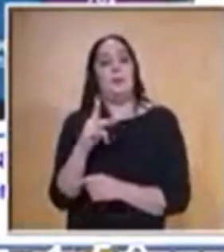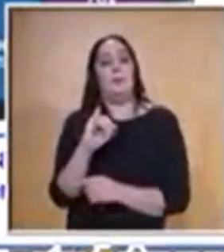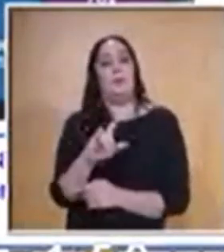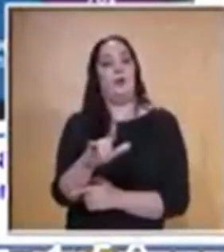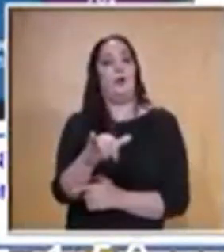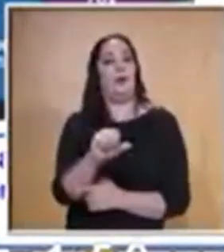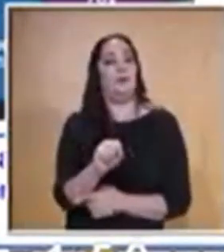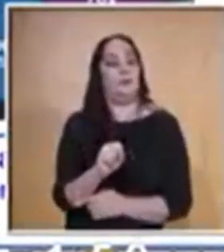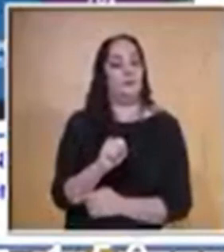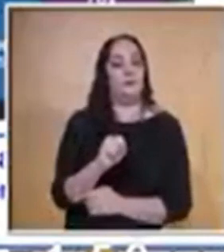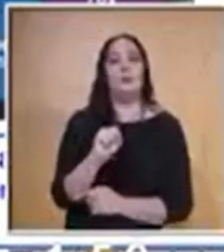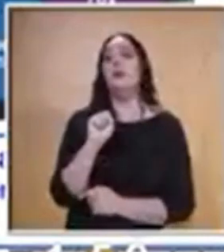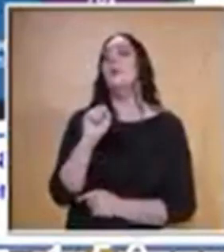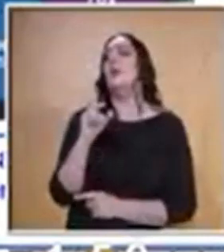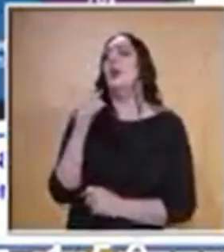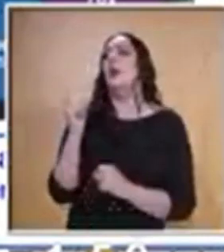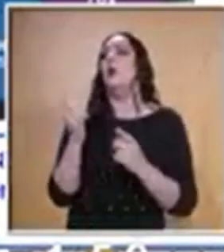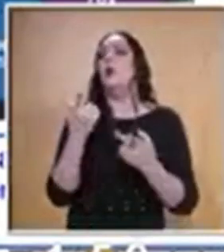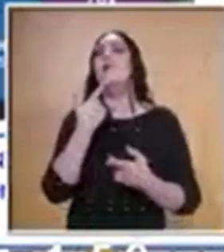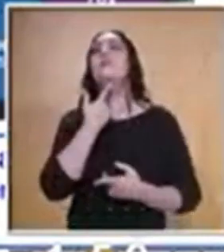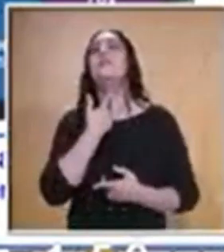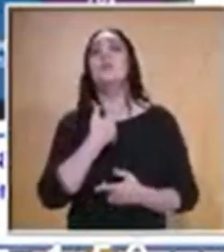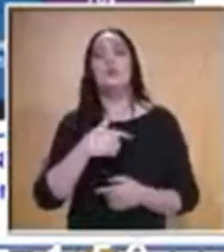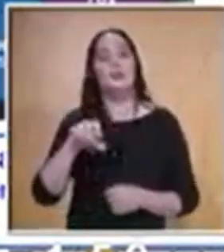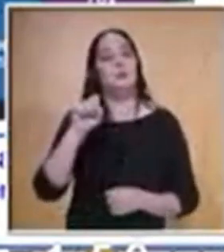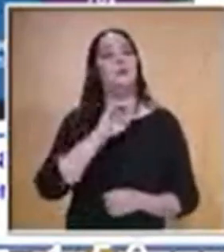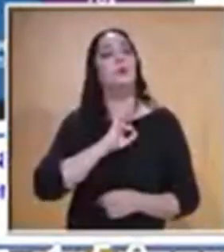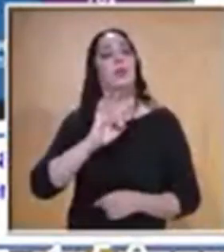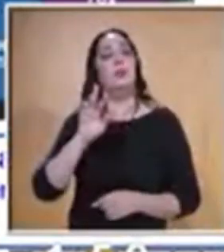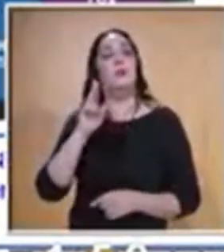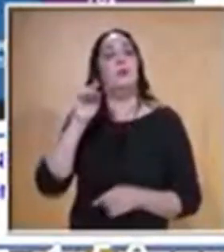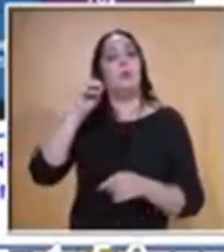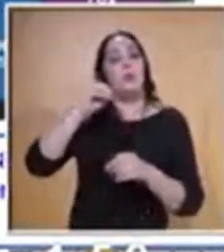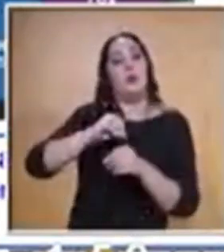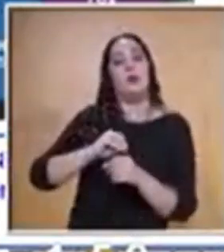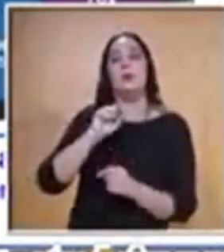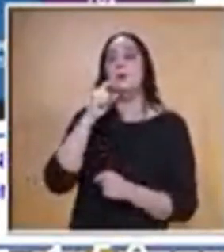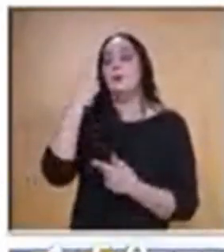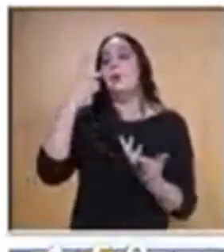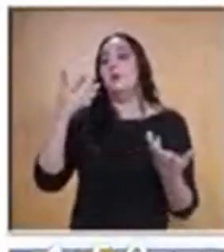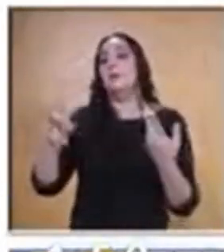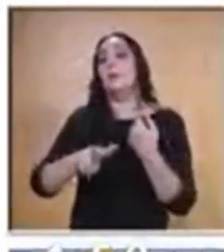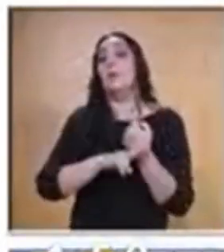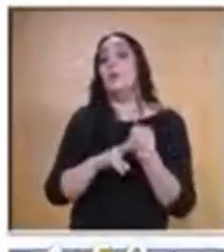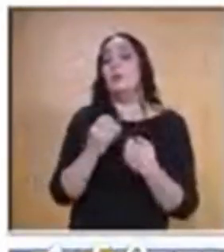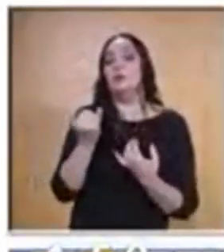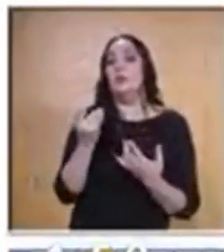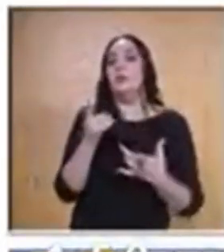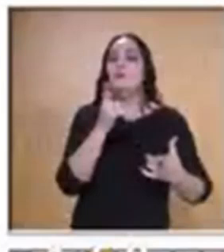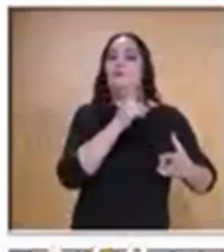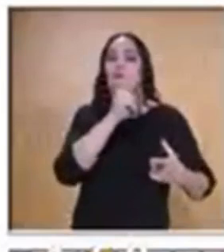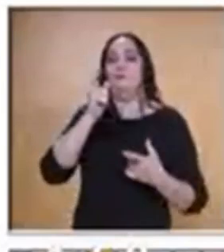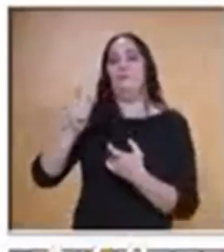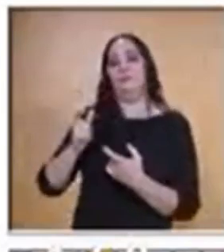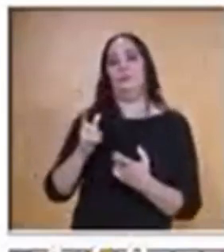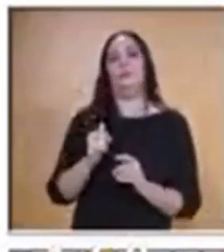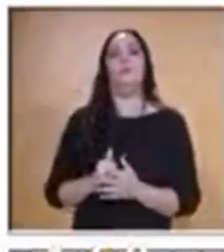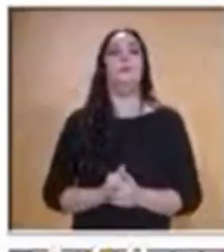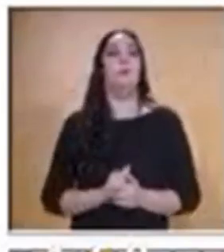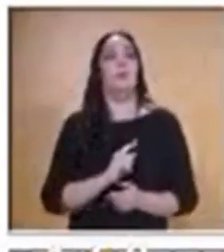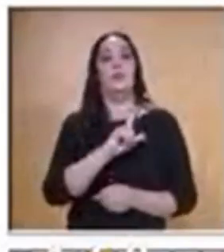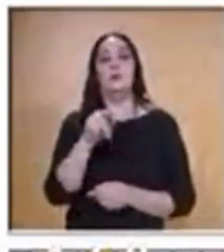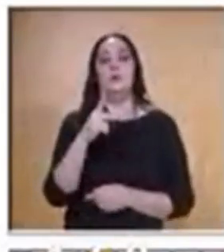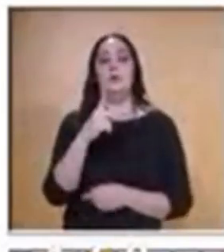de algunas gasolinas en la industria del vidrio y fabricación de armas. Continuamos con la siguiente gráfica, que es del